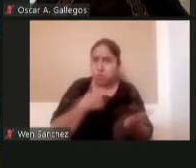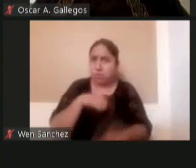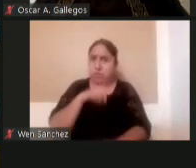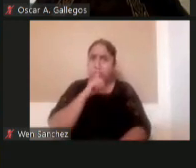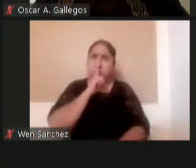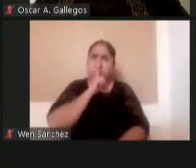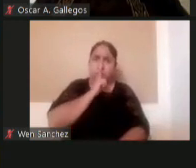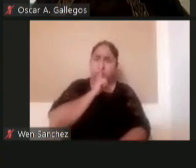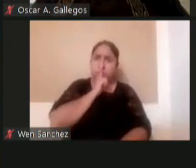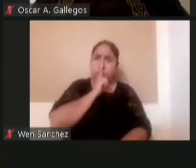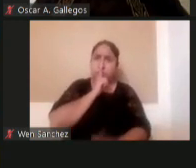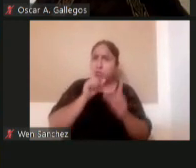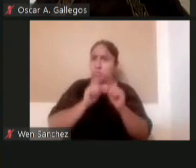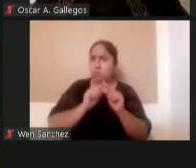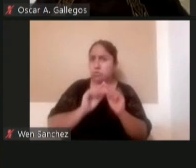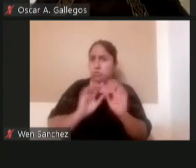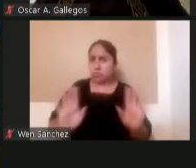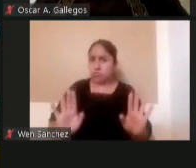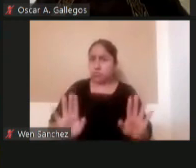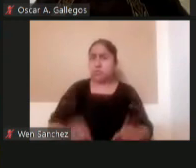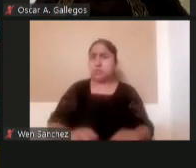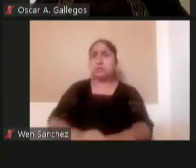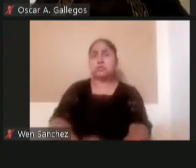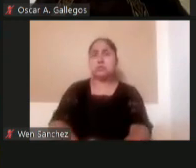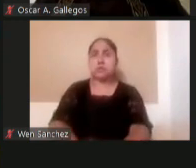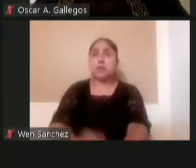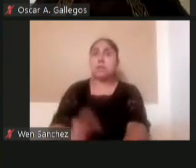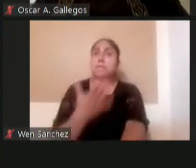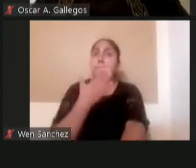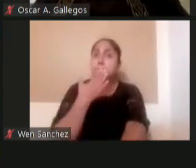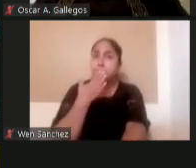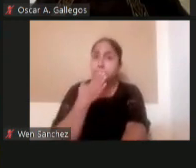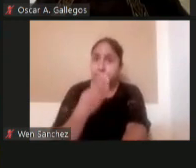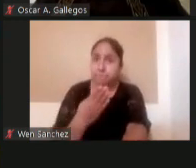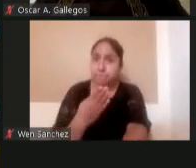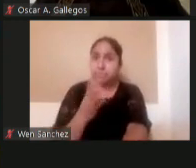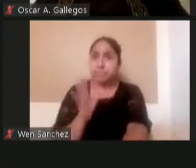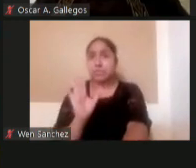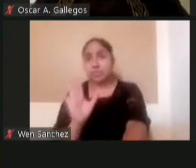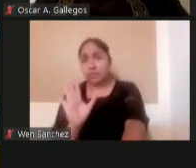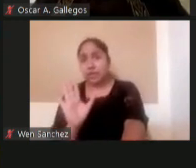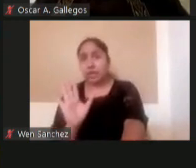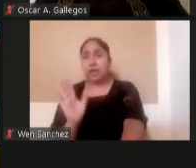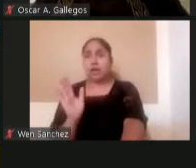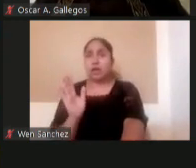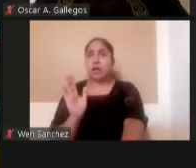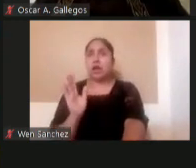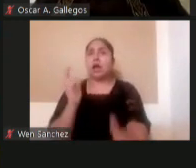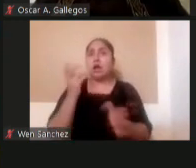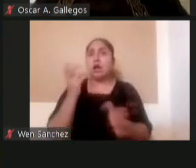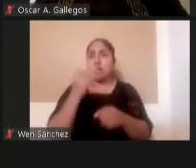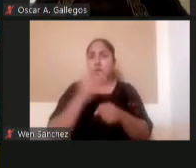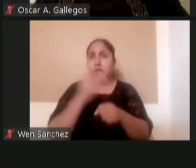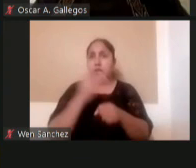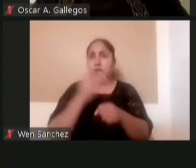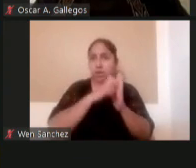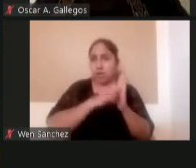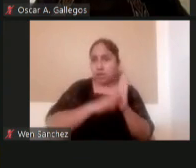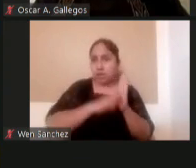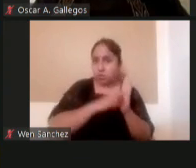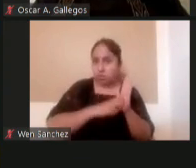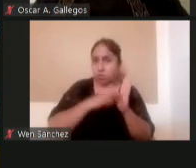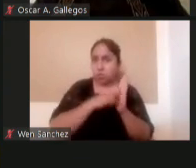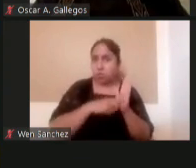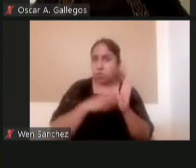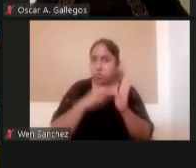Escuchando la aclaración, regidor Díaz Monarres, Se corrige el acta y